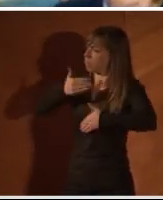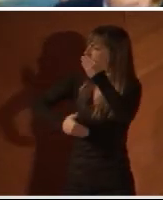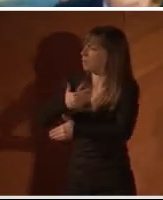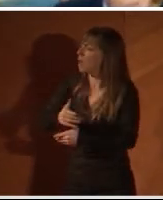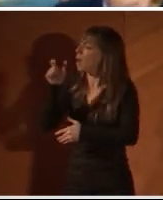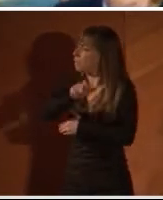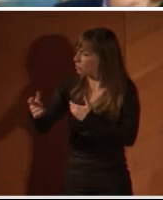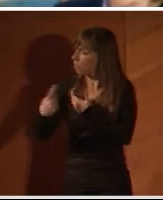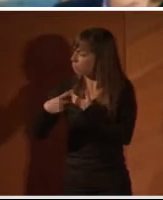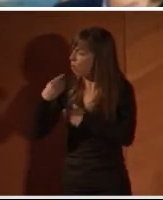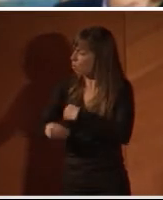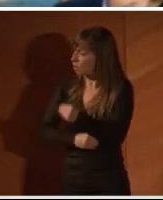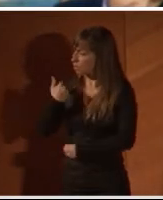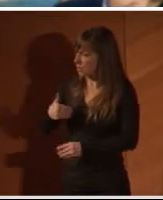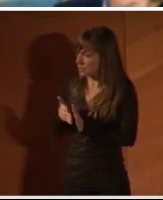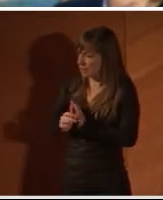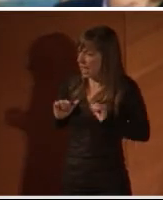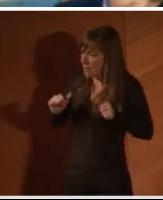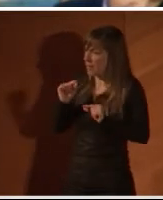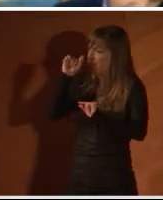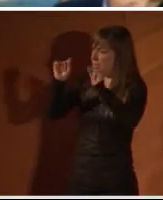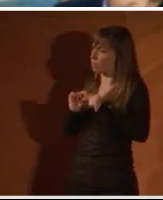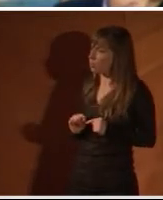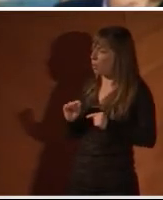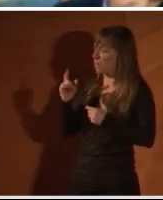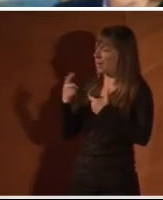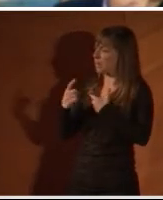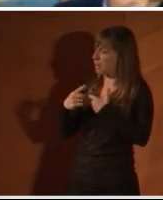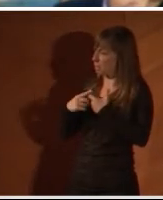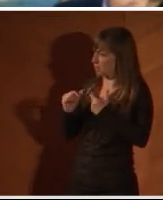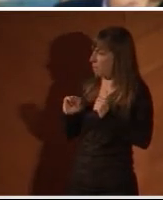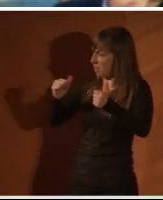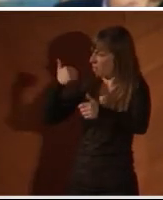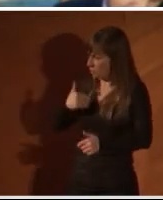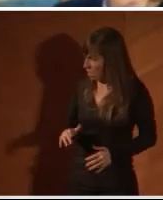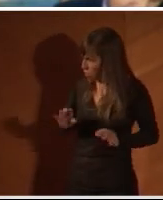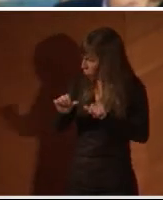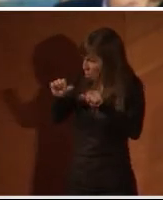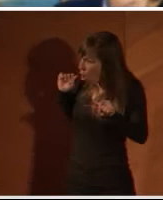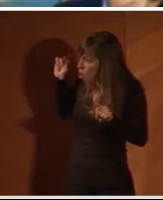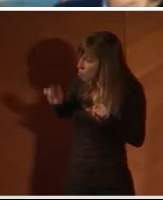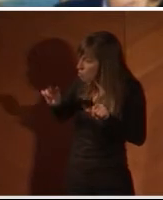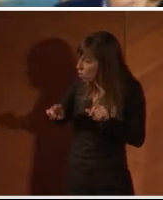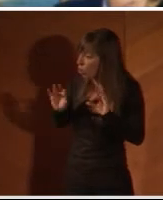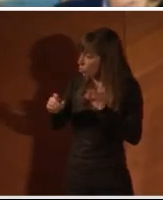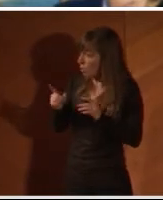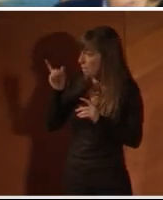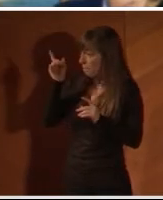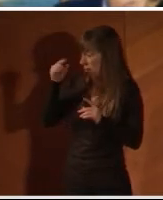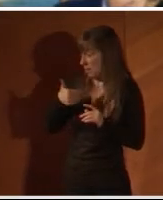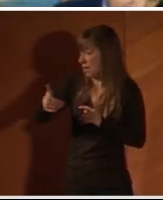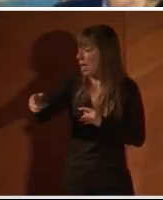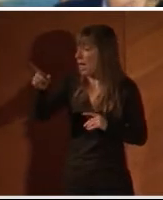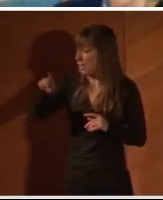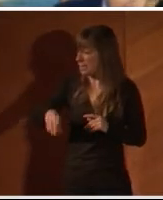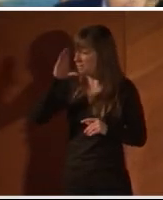permitido que se estén desarrollando los primeros presupuestos participativos en la historia del municipio. Y el próximo 1 de febrero dará comienzo el segundo